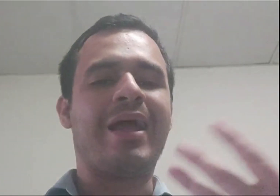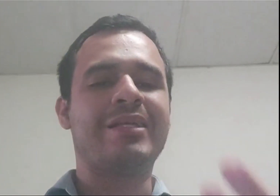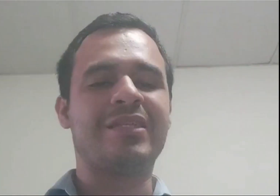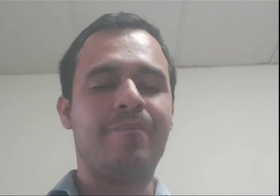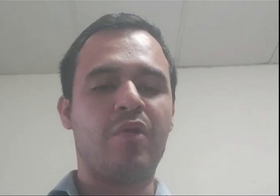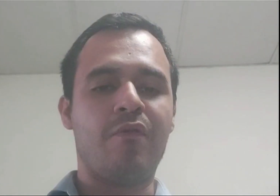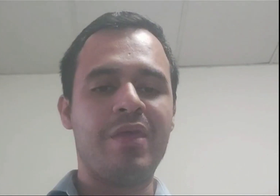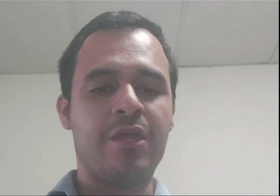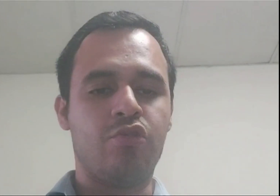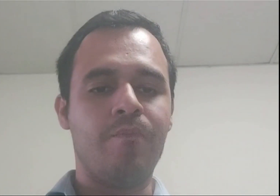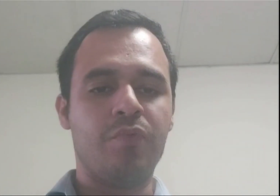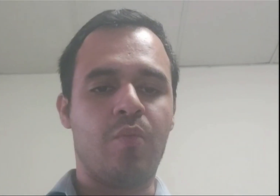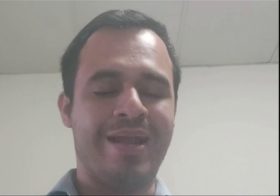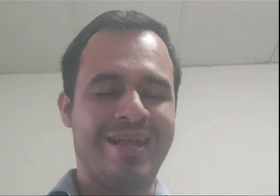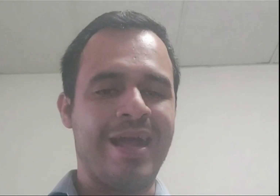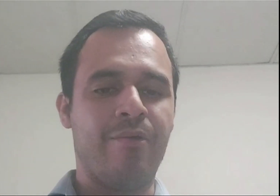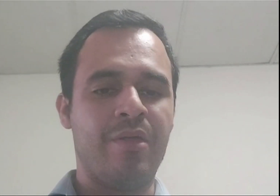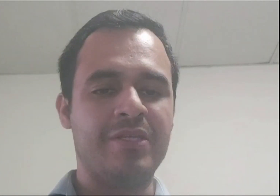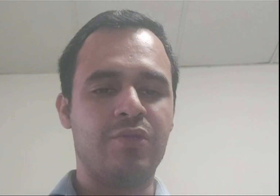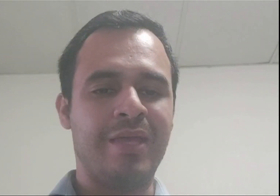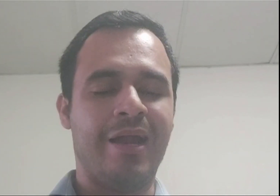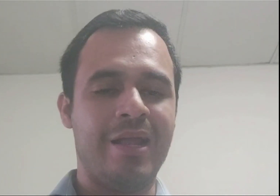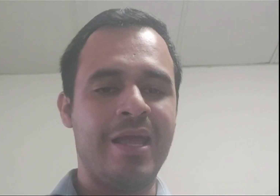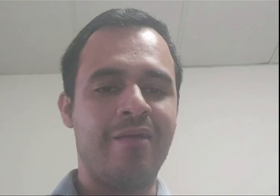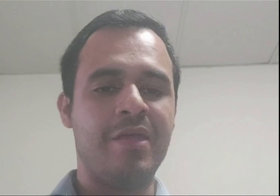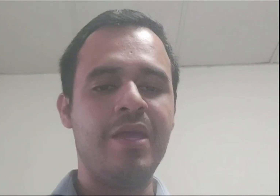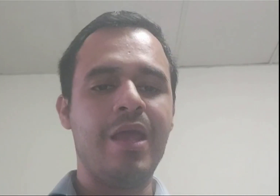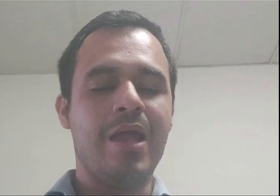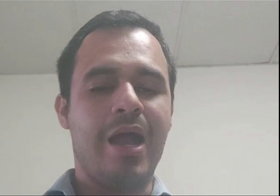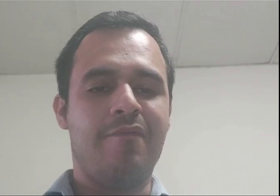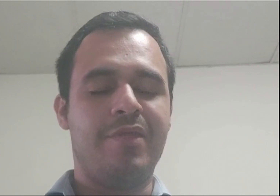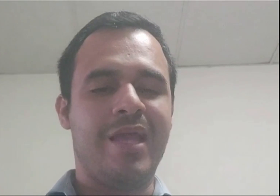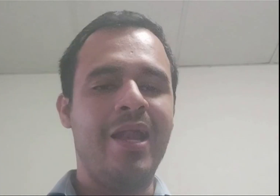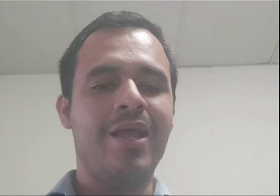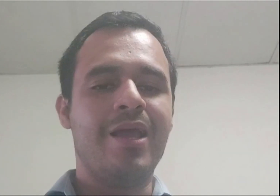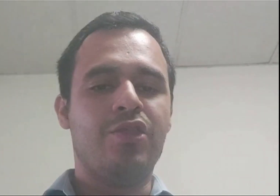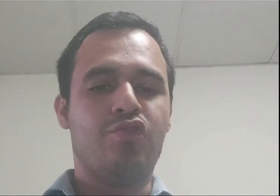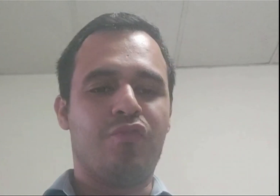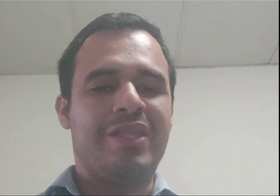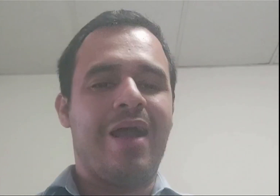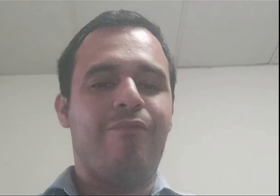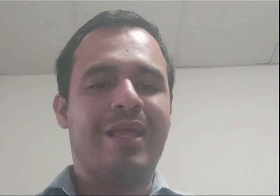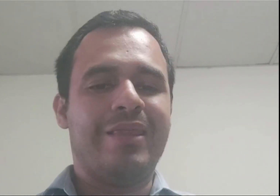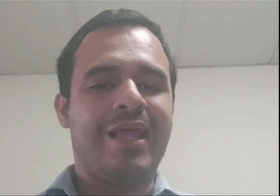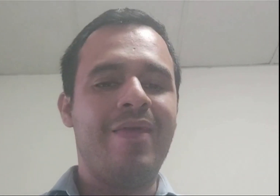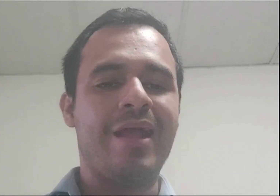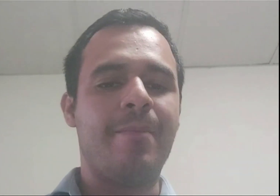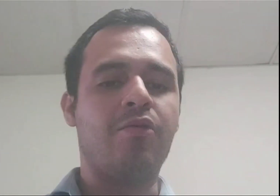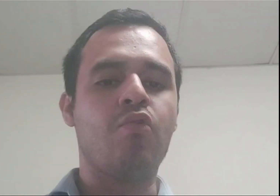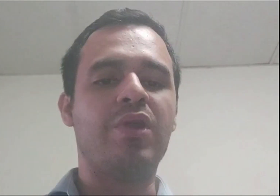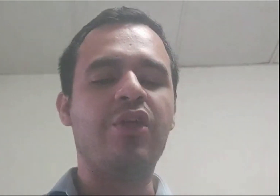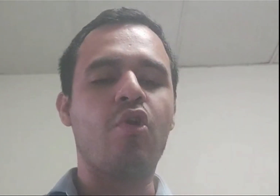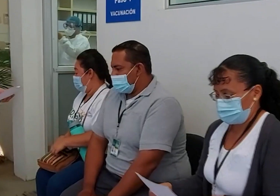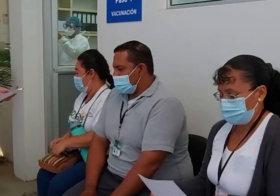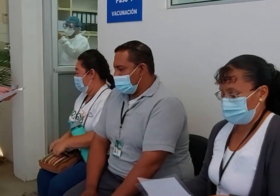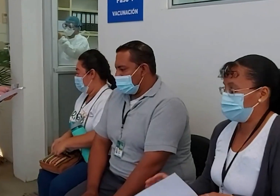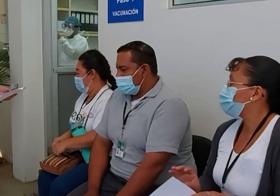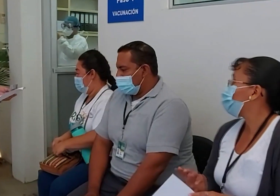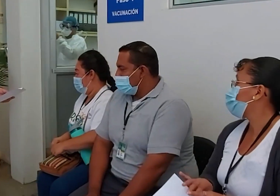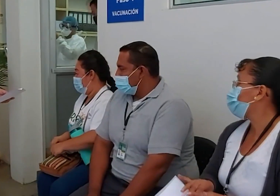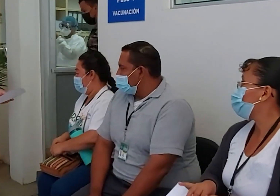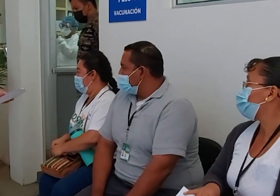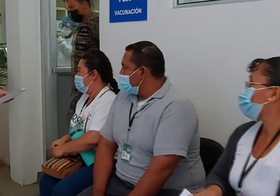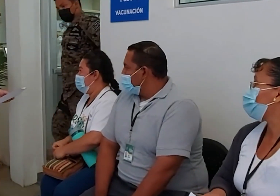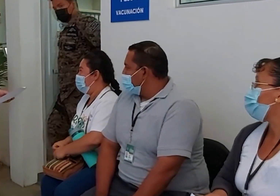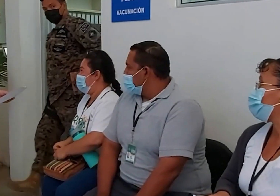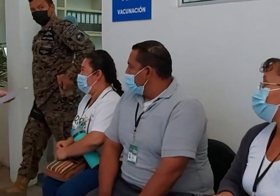ley como la que se está promoviendo, como la que acabo de mencionar, la ley Alaví, al final no viene a abonar nada en el marco jurídico.